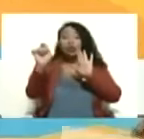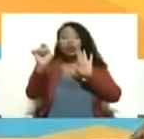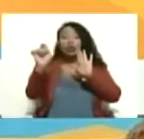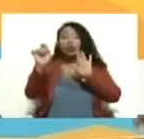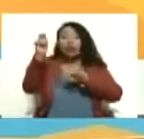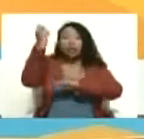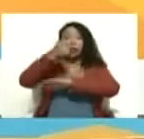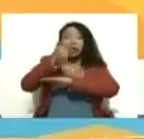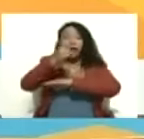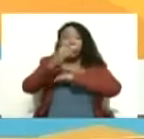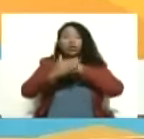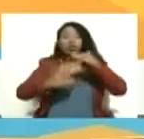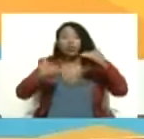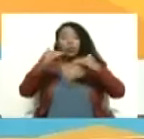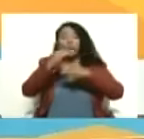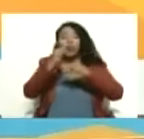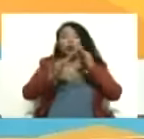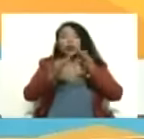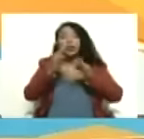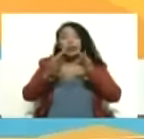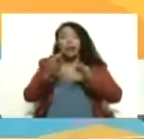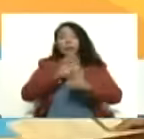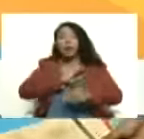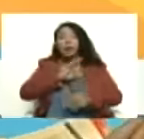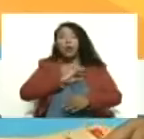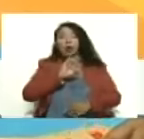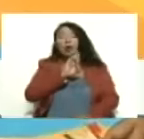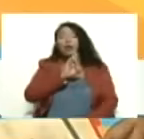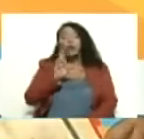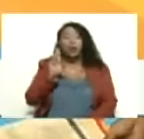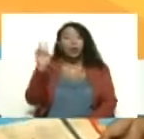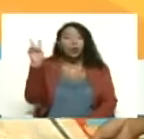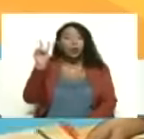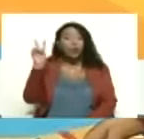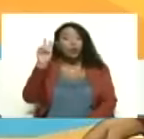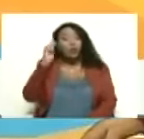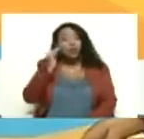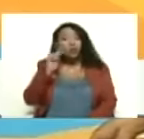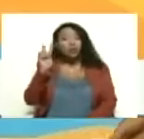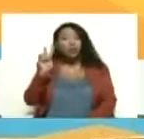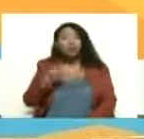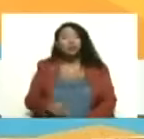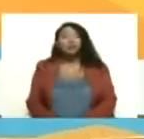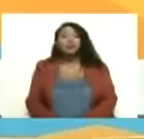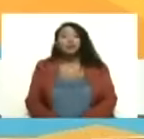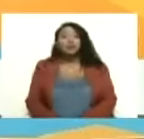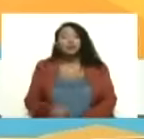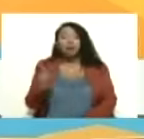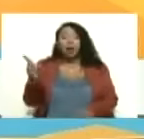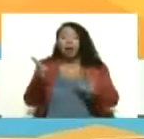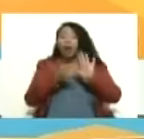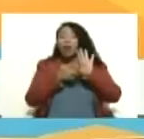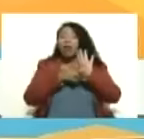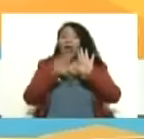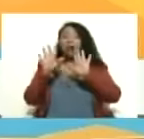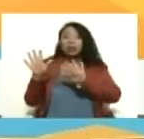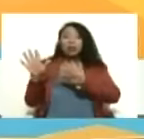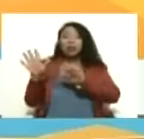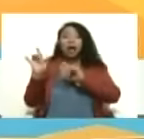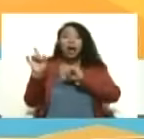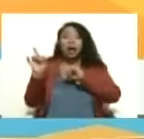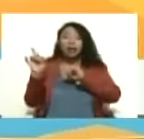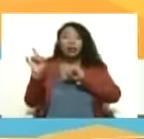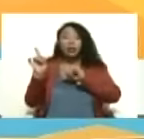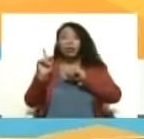tribunal supremo de justicia de la República bolivariana de Venezuela es una verdad de perogrullo sería una